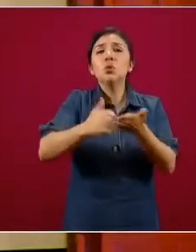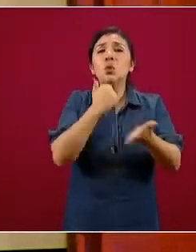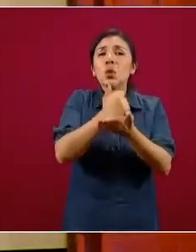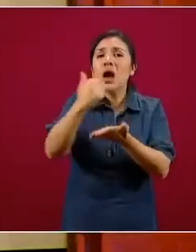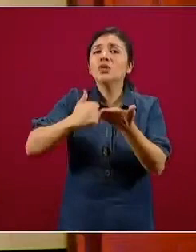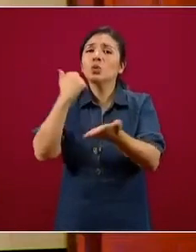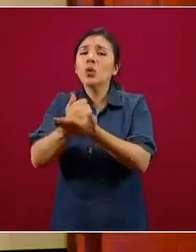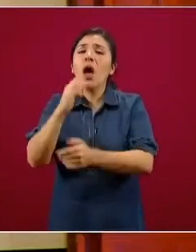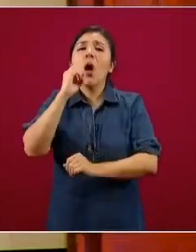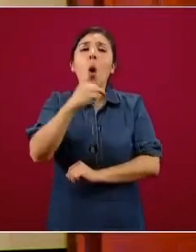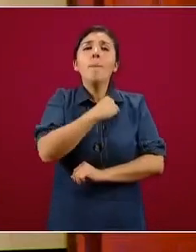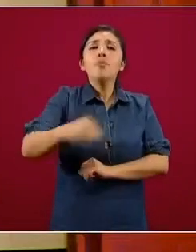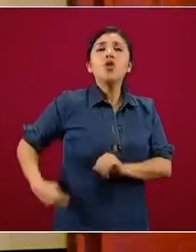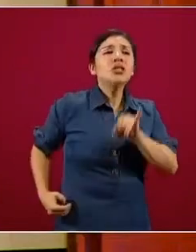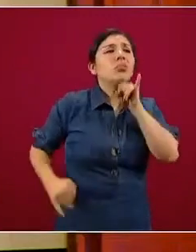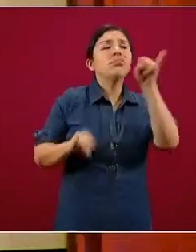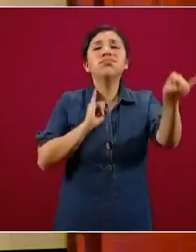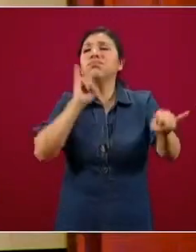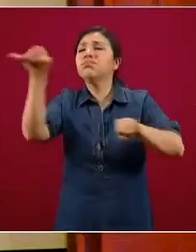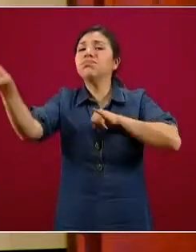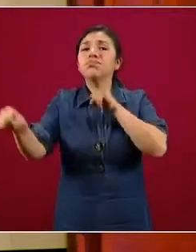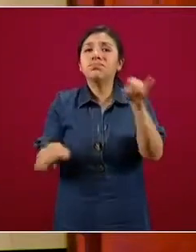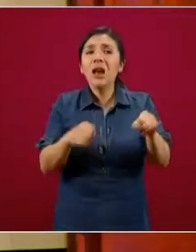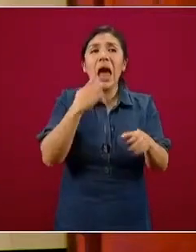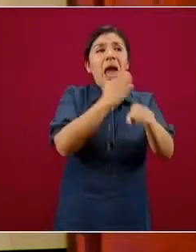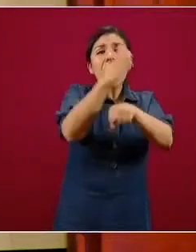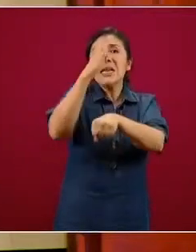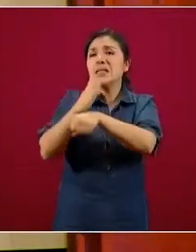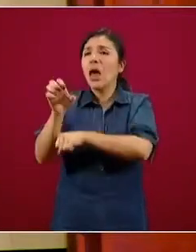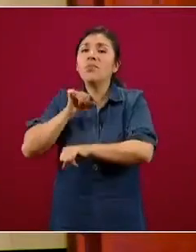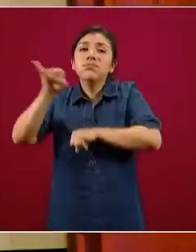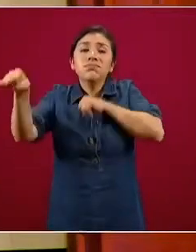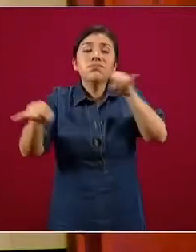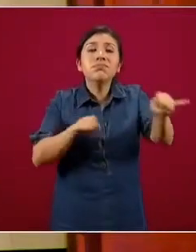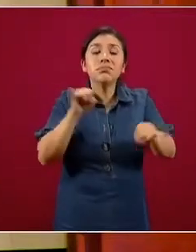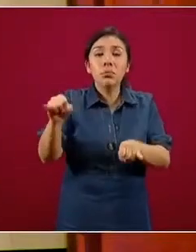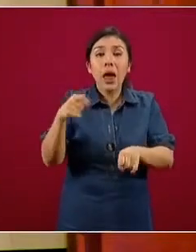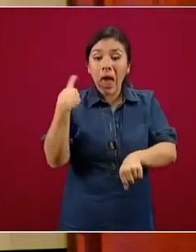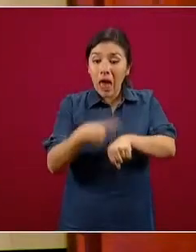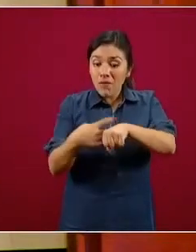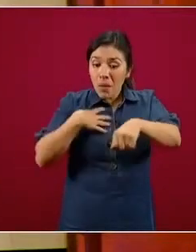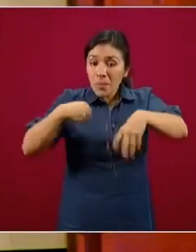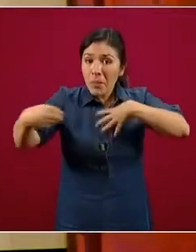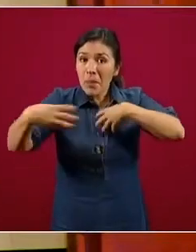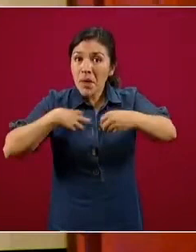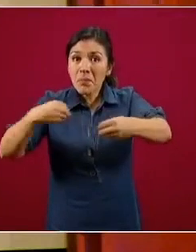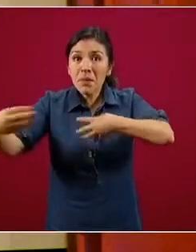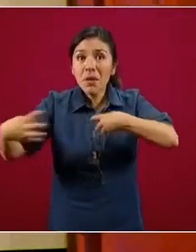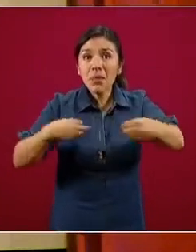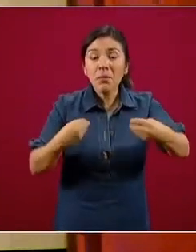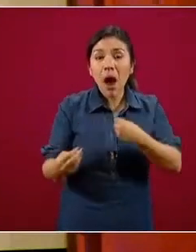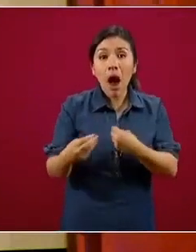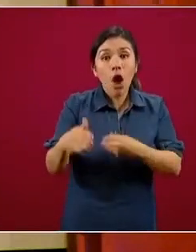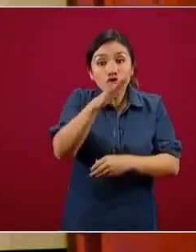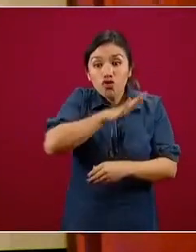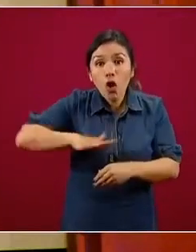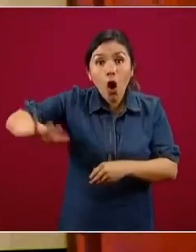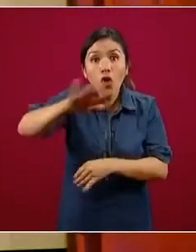entre municipios y municipios, o entre los estados, la epidemia no se propaga de